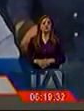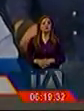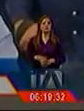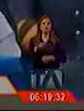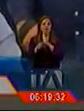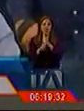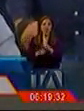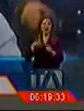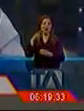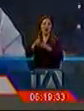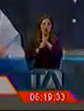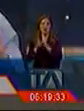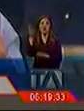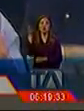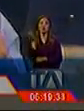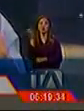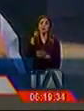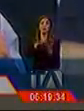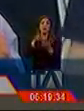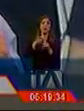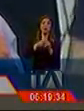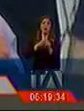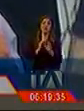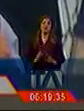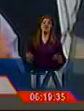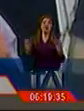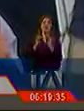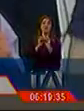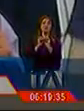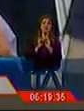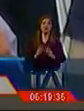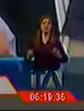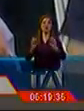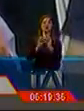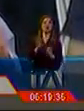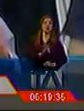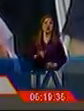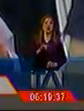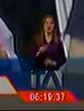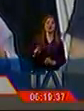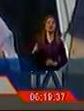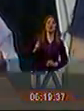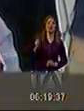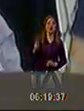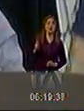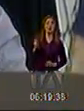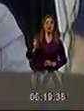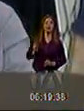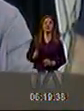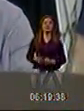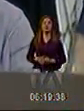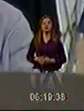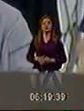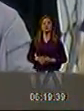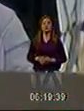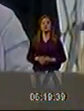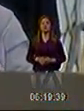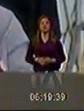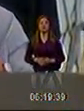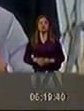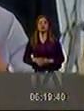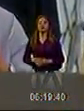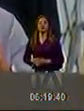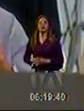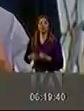año, en el mismo porcentaje que el salario básico unificado. Los recursos